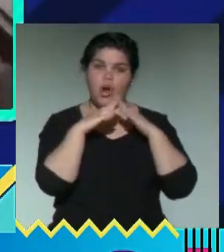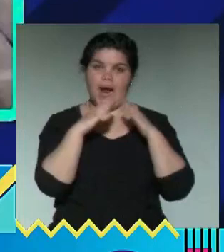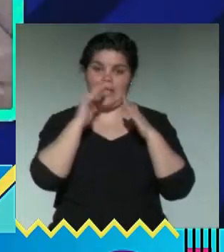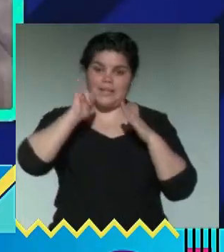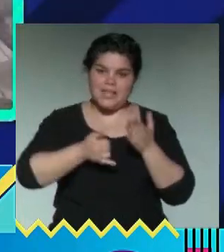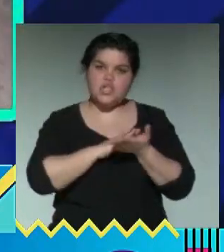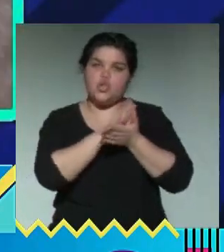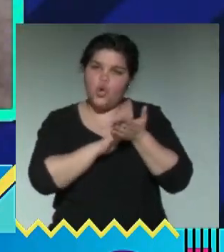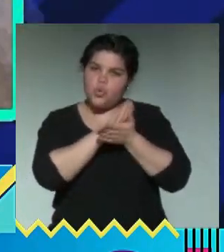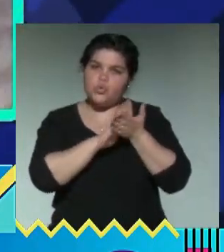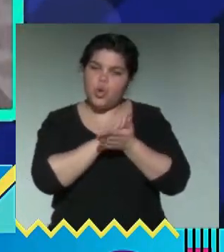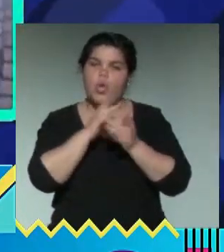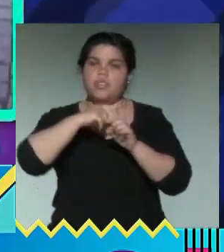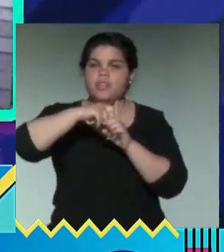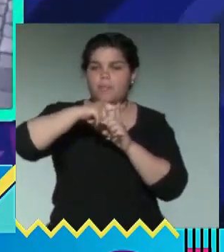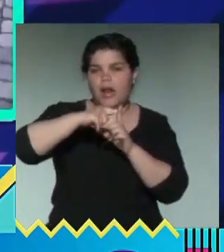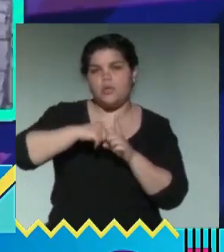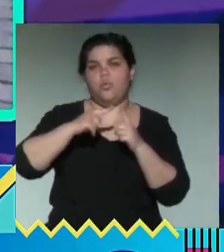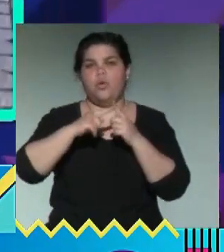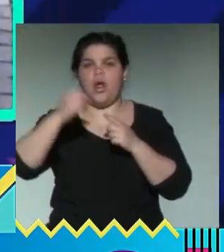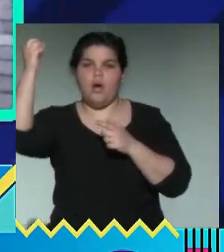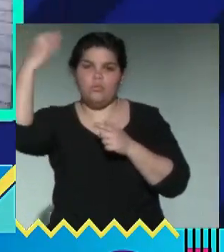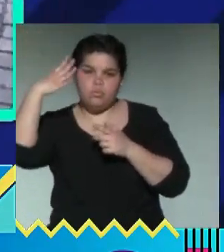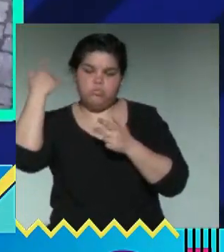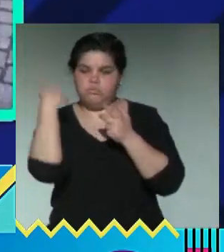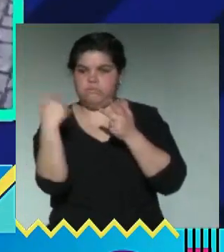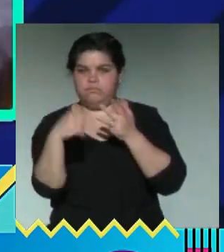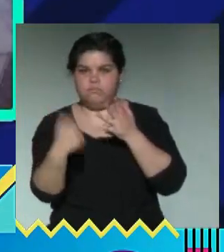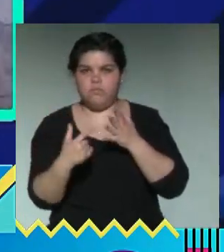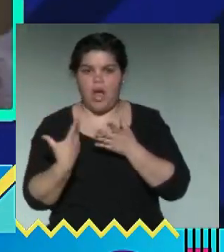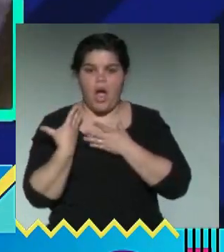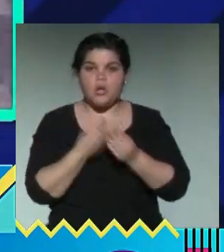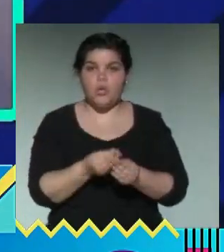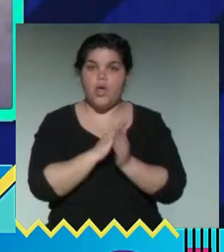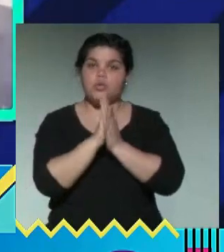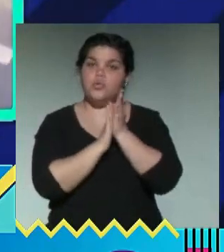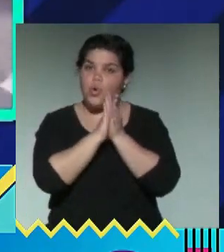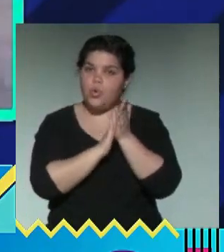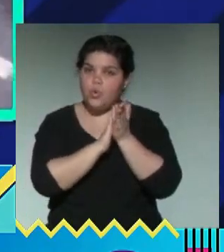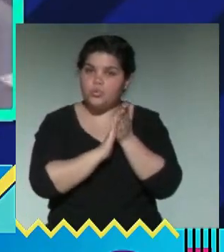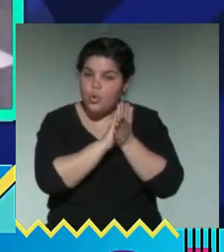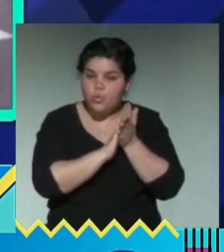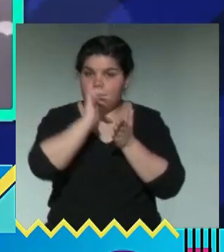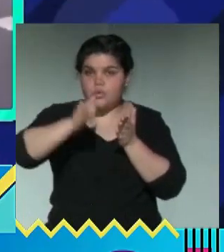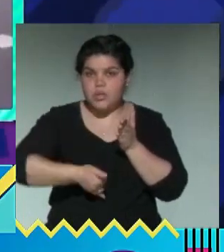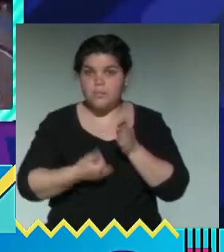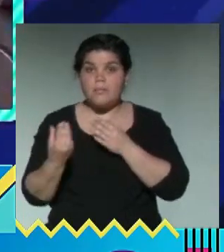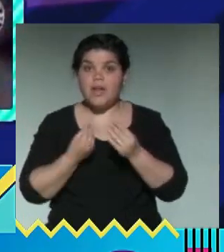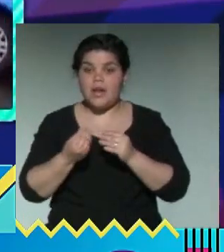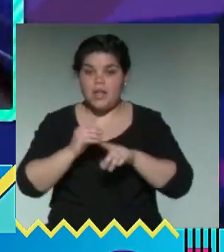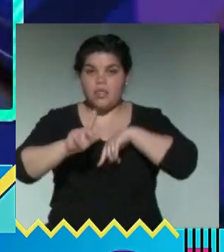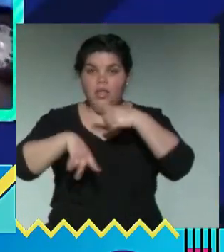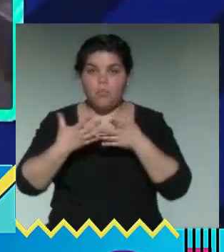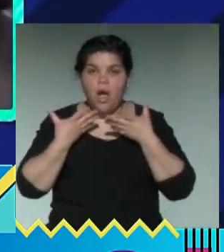soluciones, a lo mejor térmicas, fotovoltaicas, que dan soluciones y brindan realmente